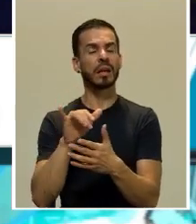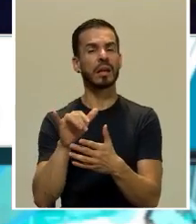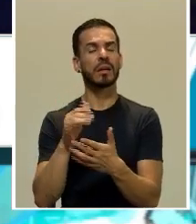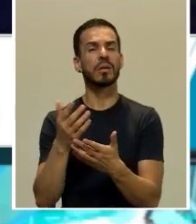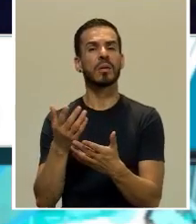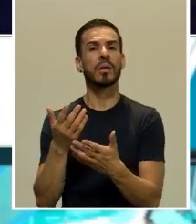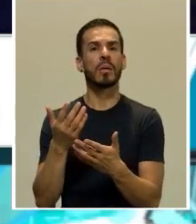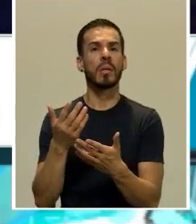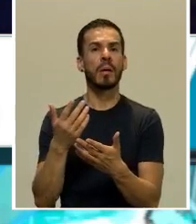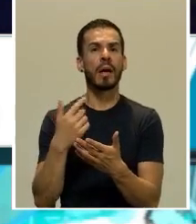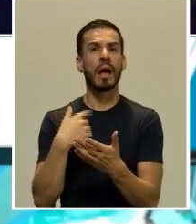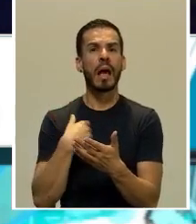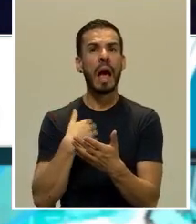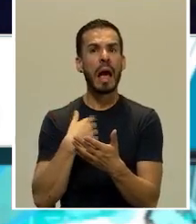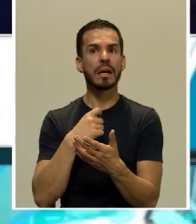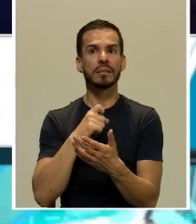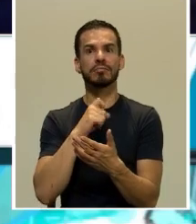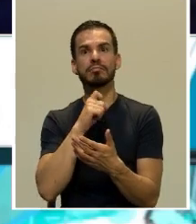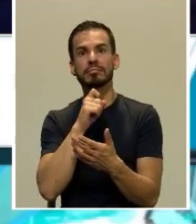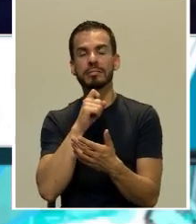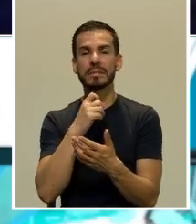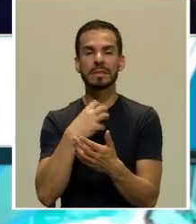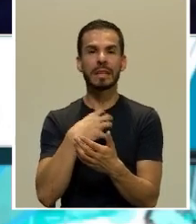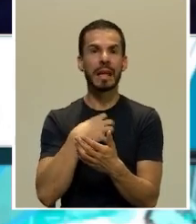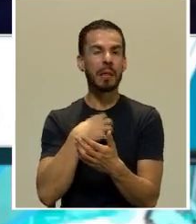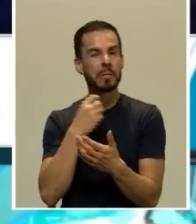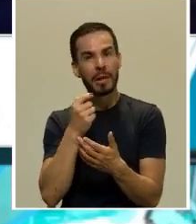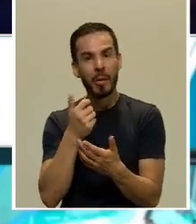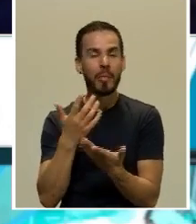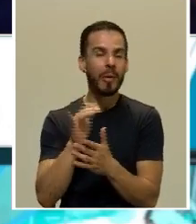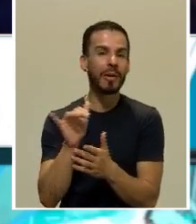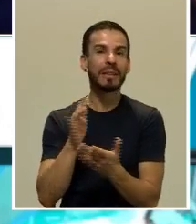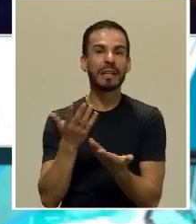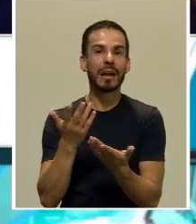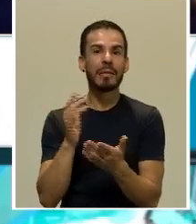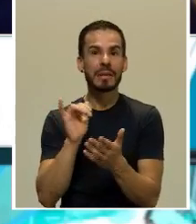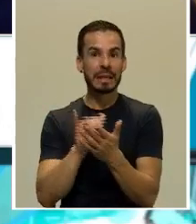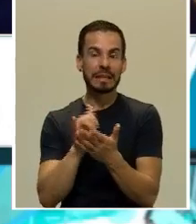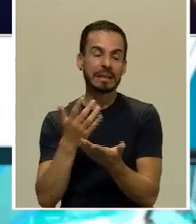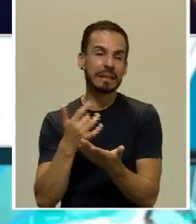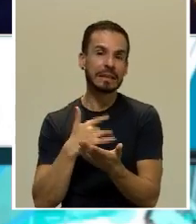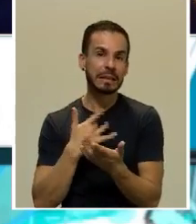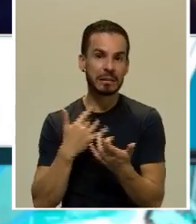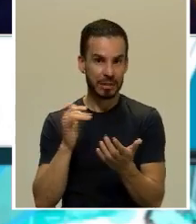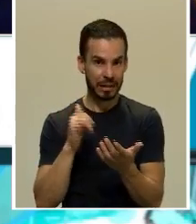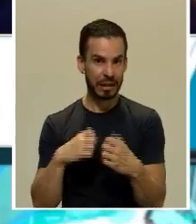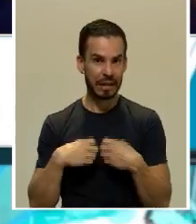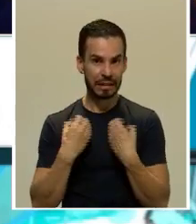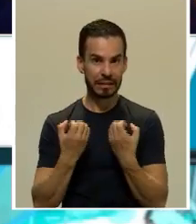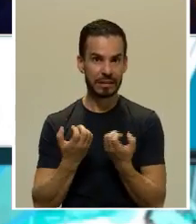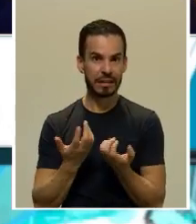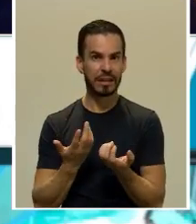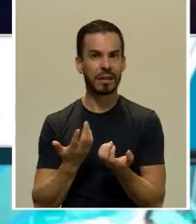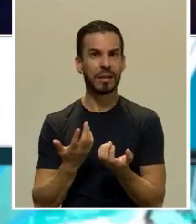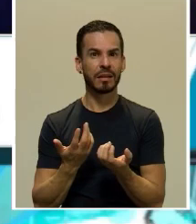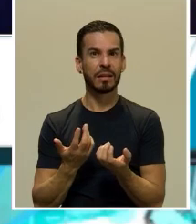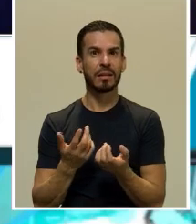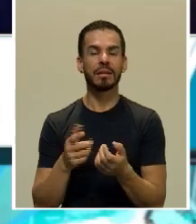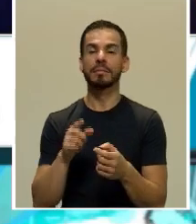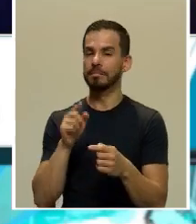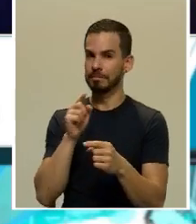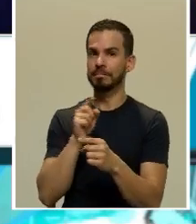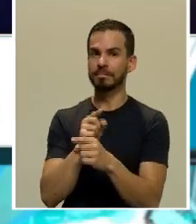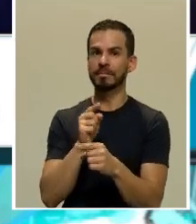incluso un poquito de sana envidia, si es que tal sentimiento existe. Sí,